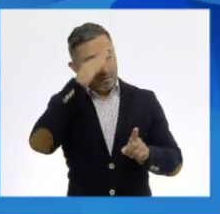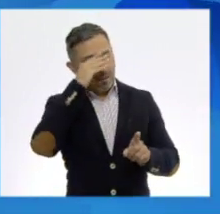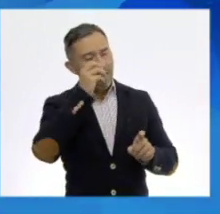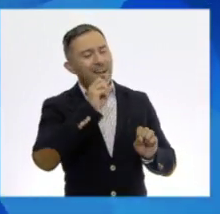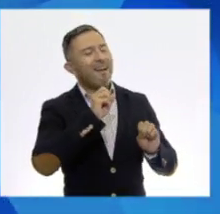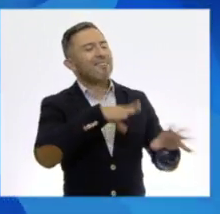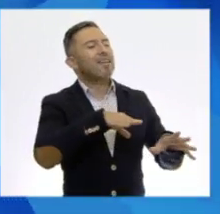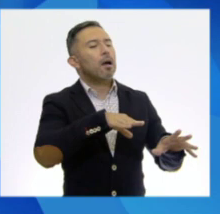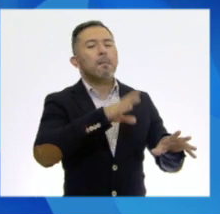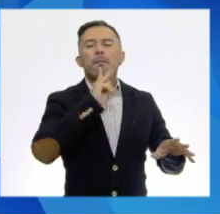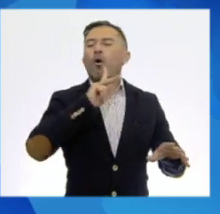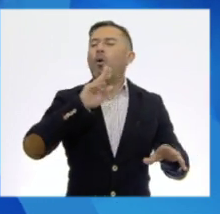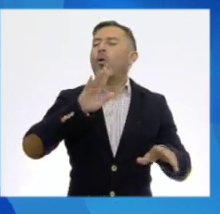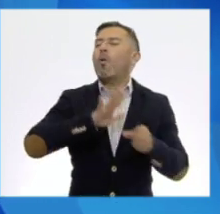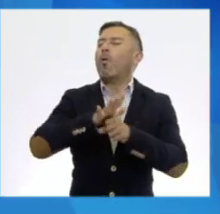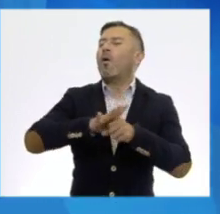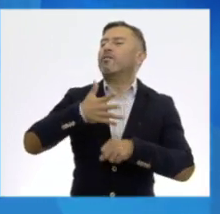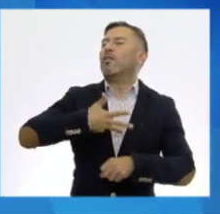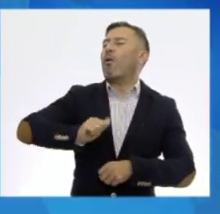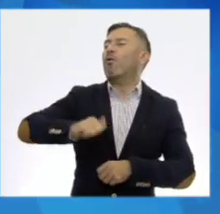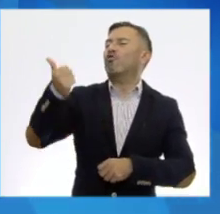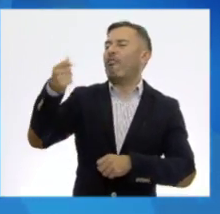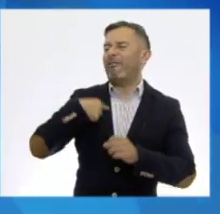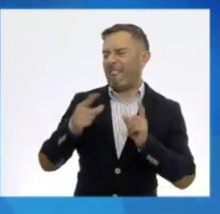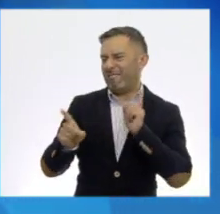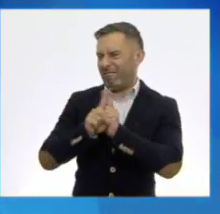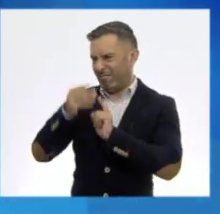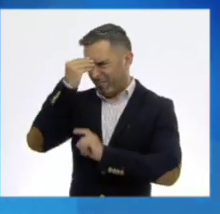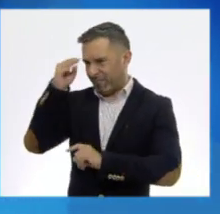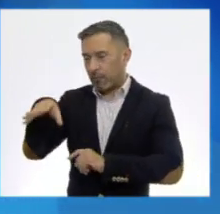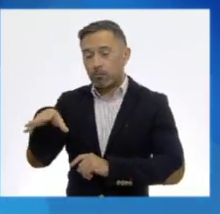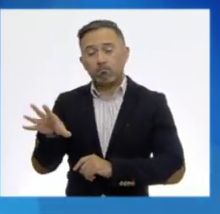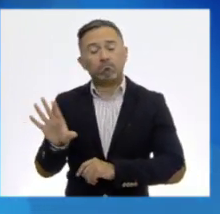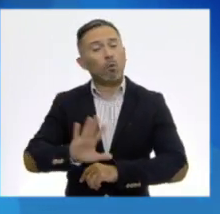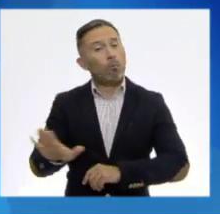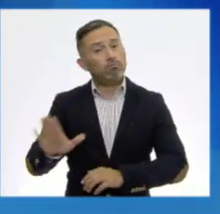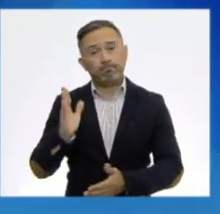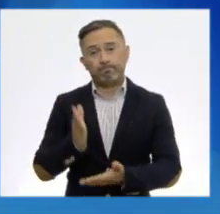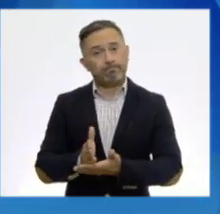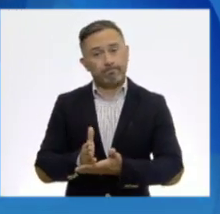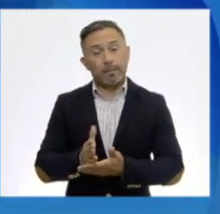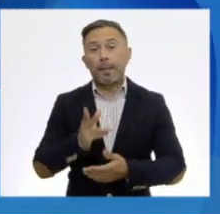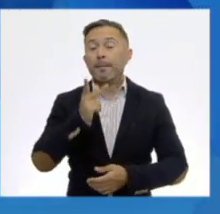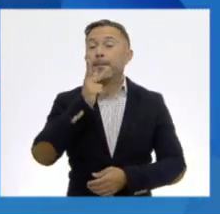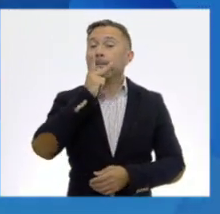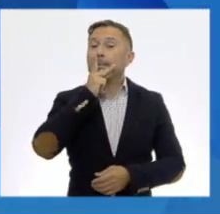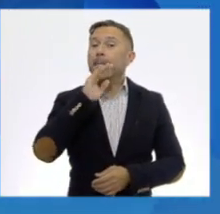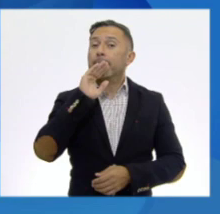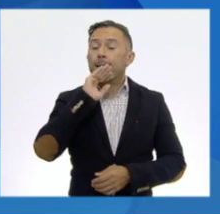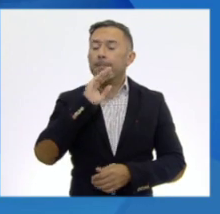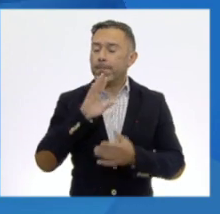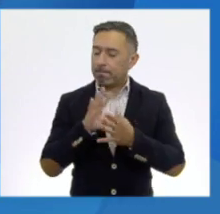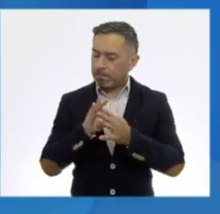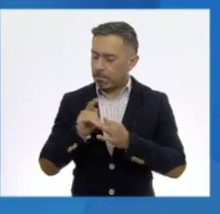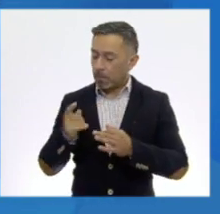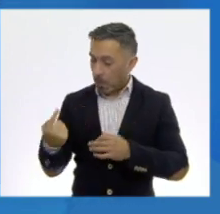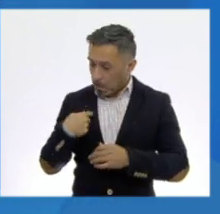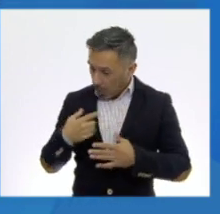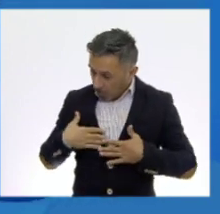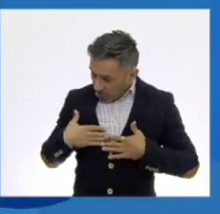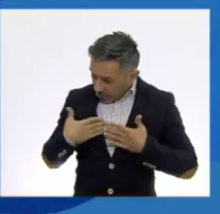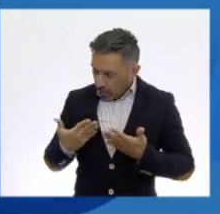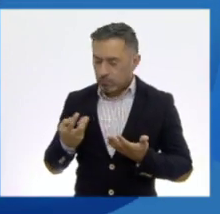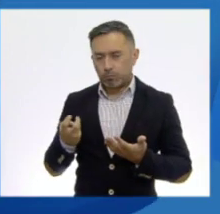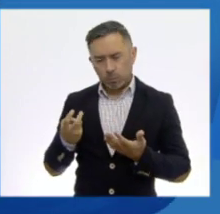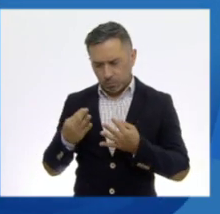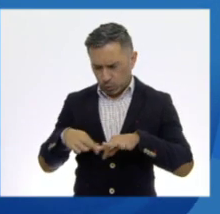quien molestar. Tu mamá y tu papá agradecen tu confianza, te recuerdan lo importante que eres para ellos y te ayudan a